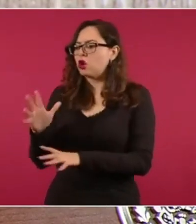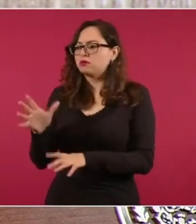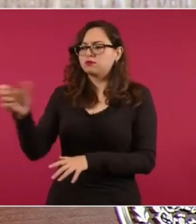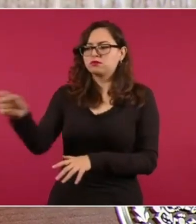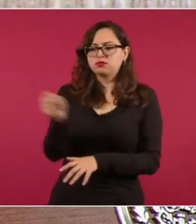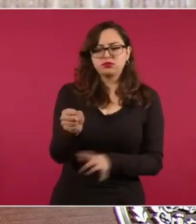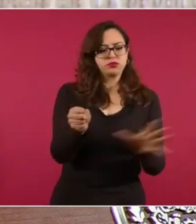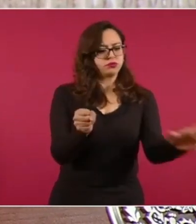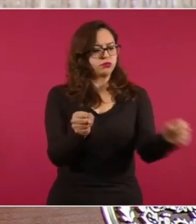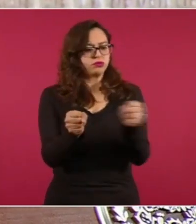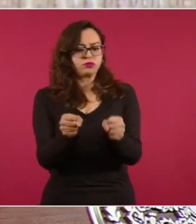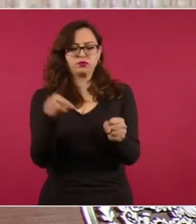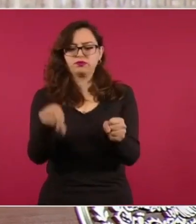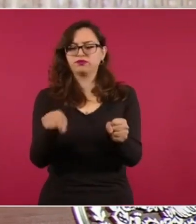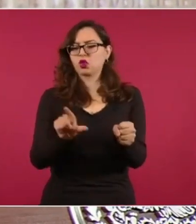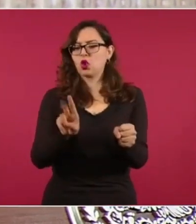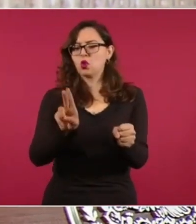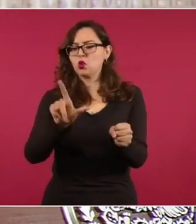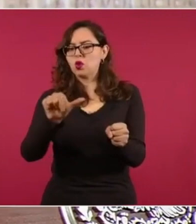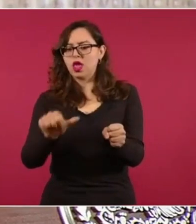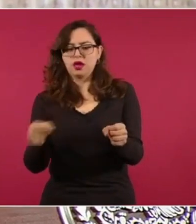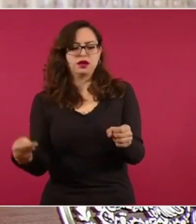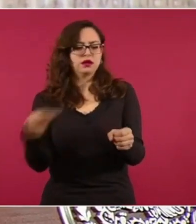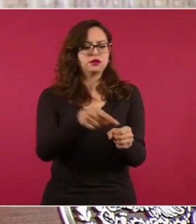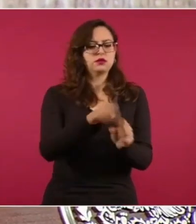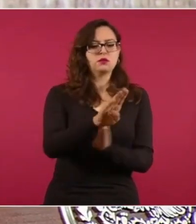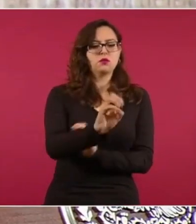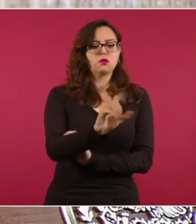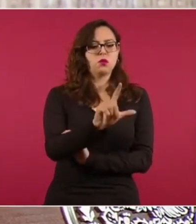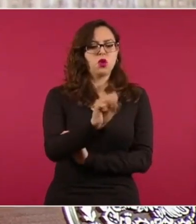Es Lula y el presidente Bolsonaro.